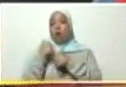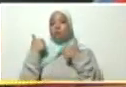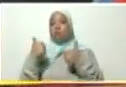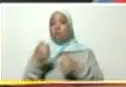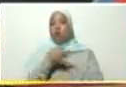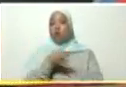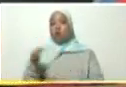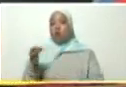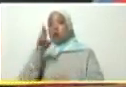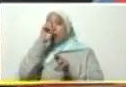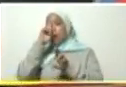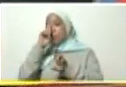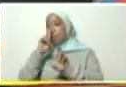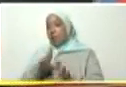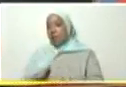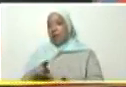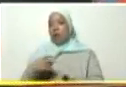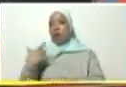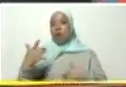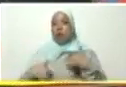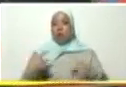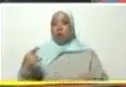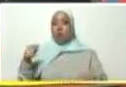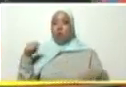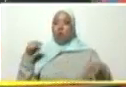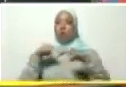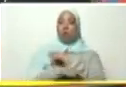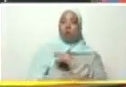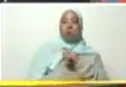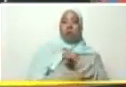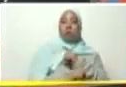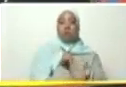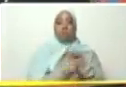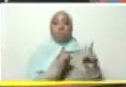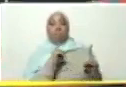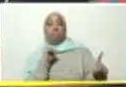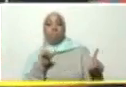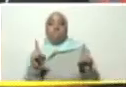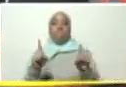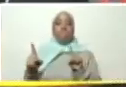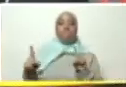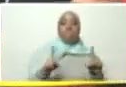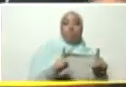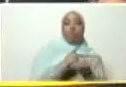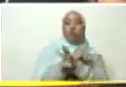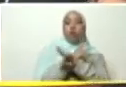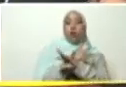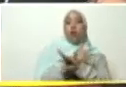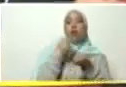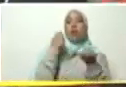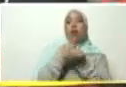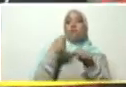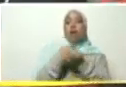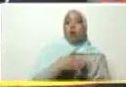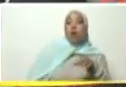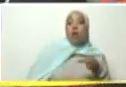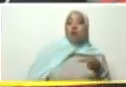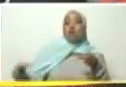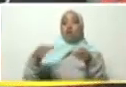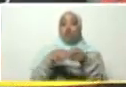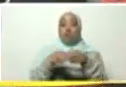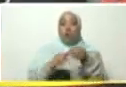respetando el equipo haciendo el pase recibiendo el pase jugando con el equipo trabajando por el bien del equipo